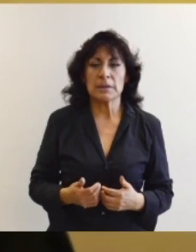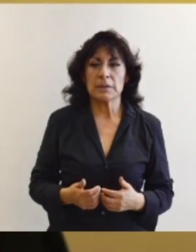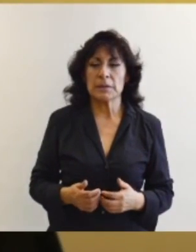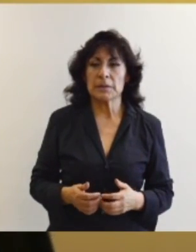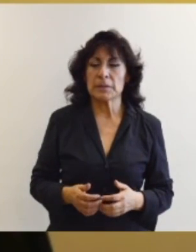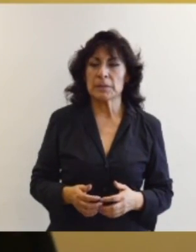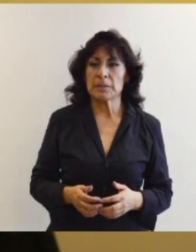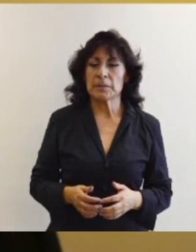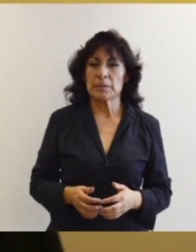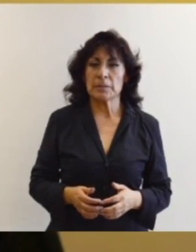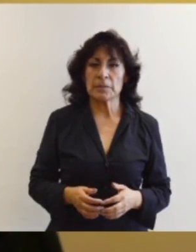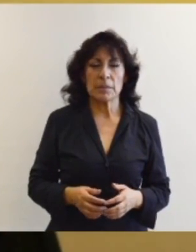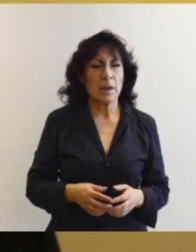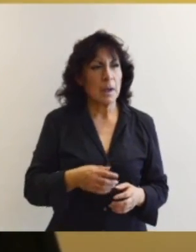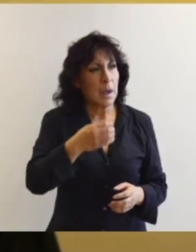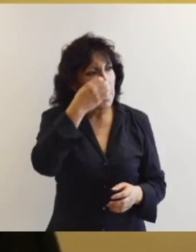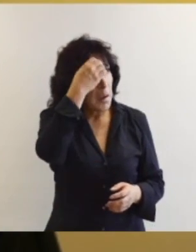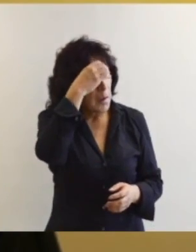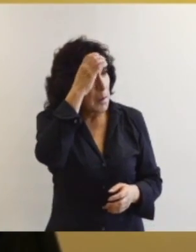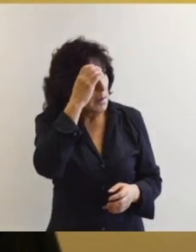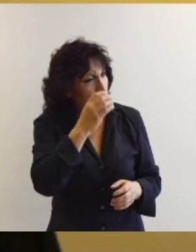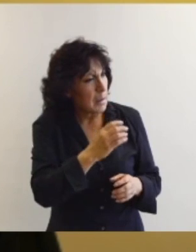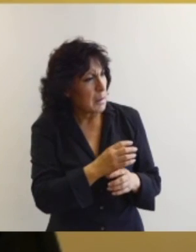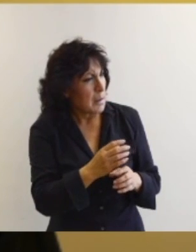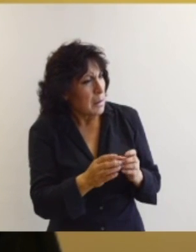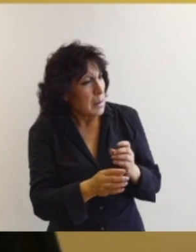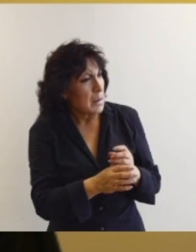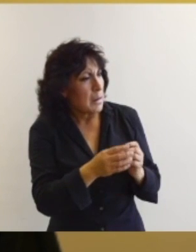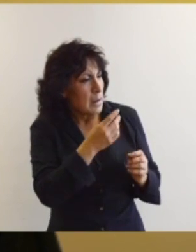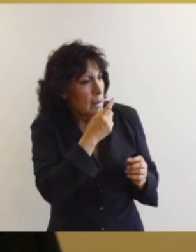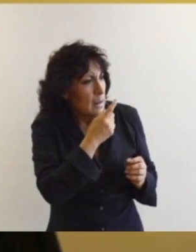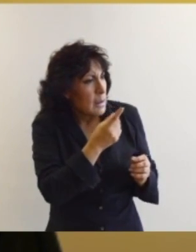¿Qué extrañas cosas dices?